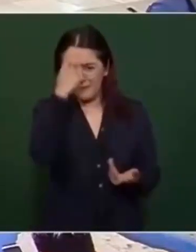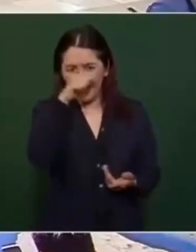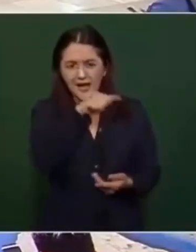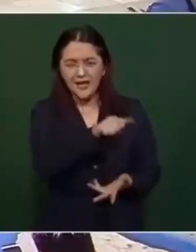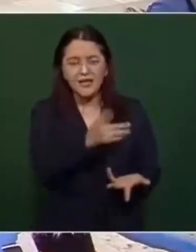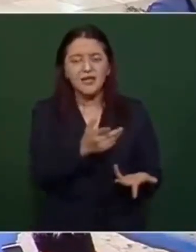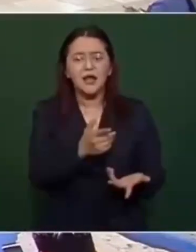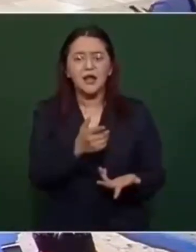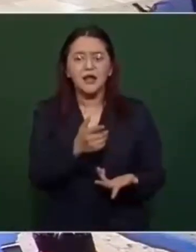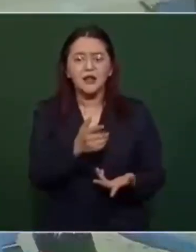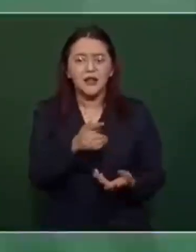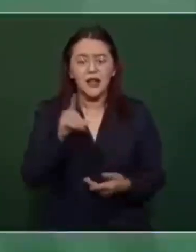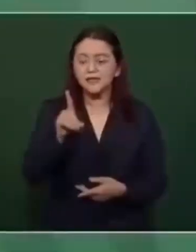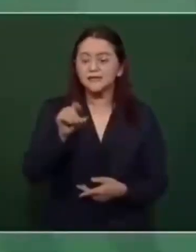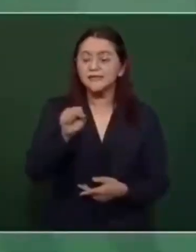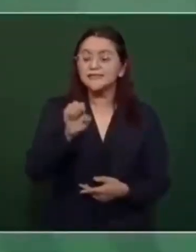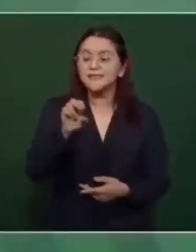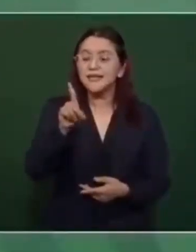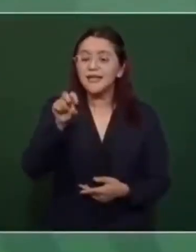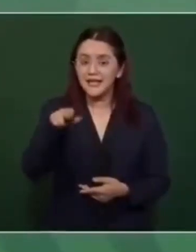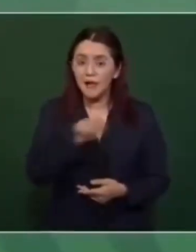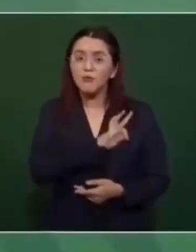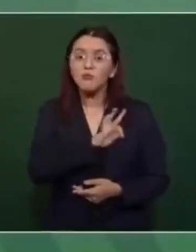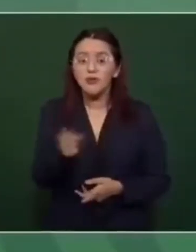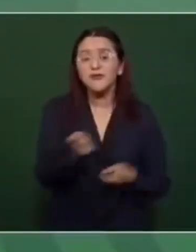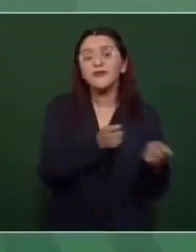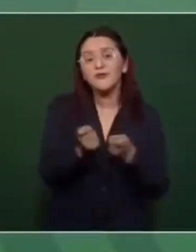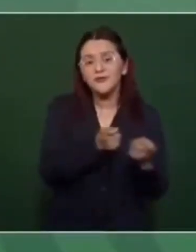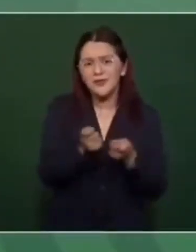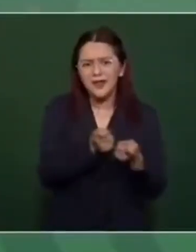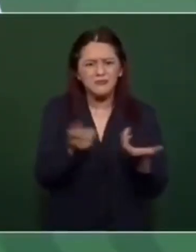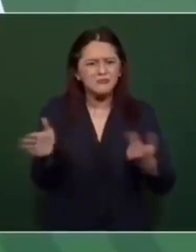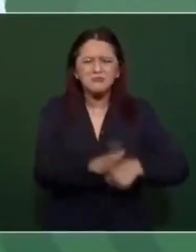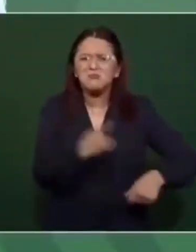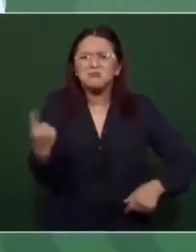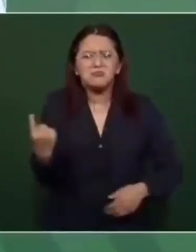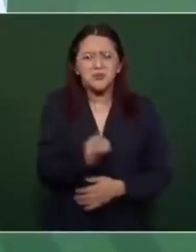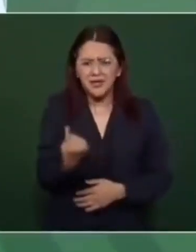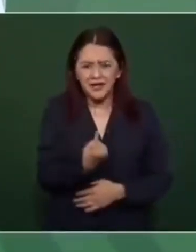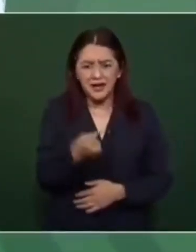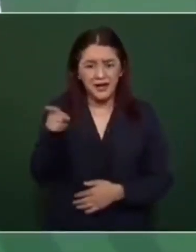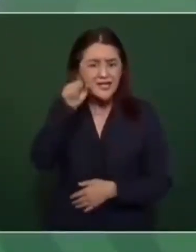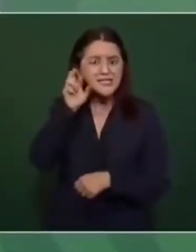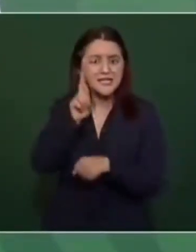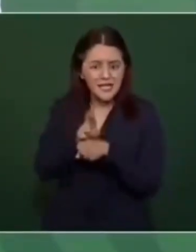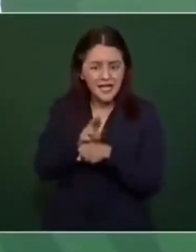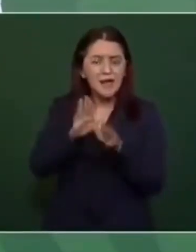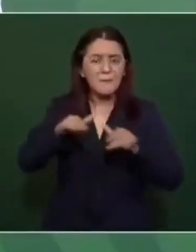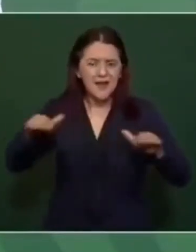tenga el control de la Guardia Nacional. ¿Por qué la defensa? ¿Por qué la Secretaría de